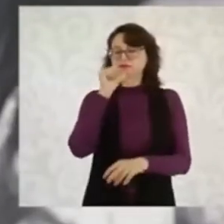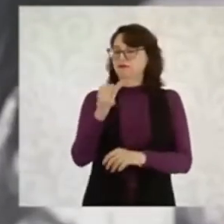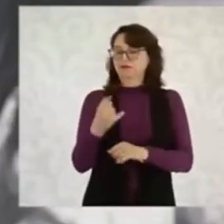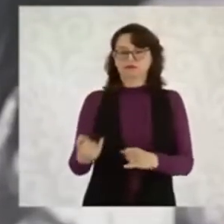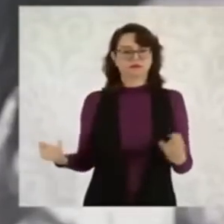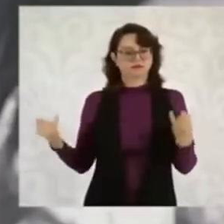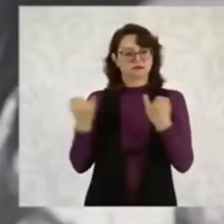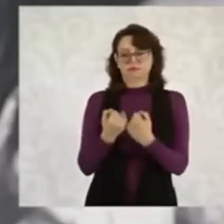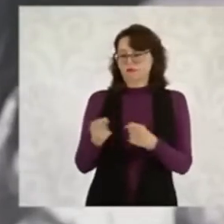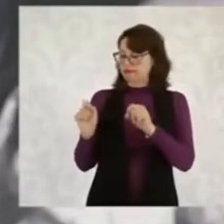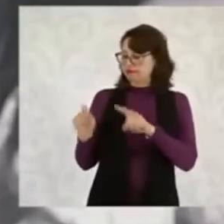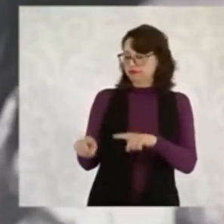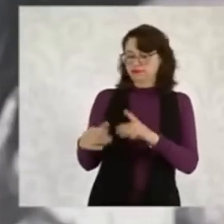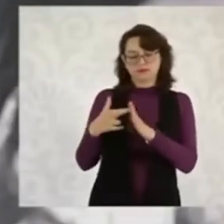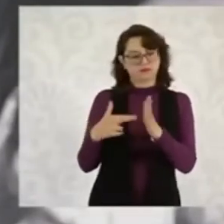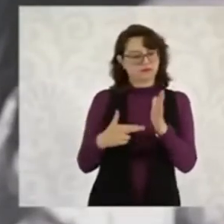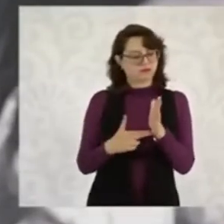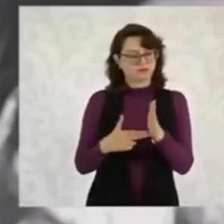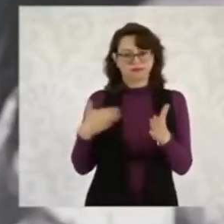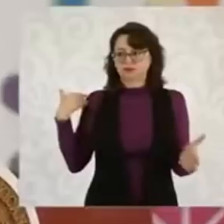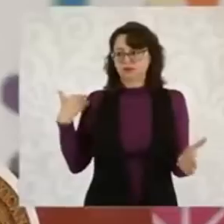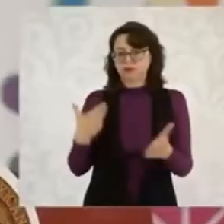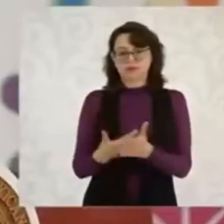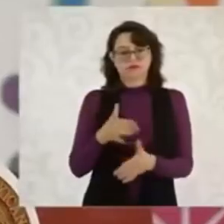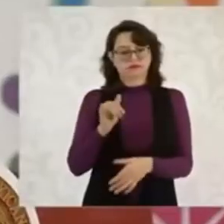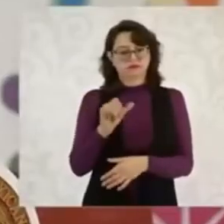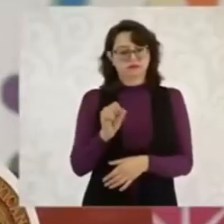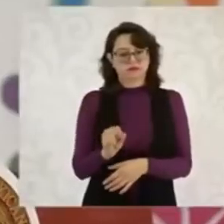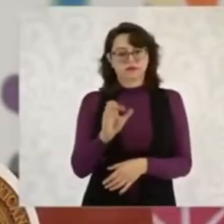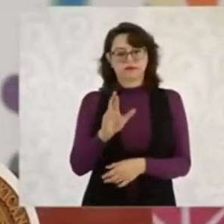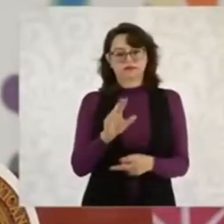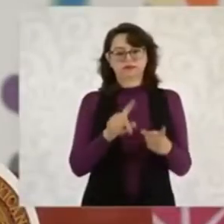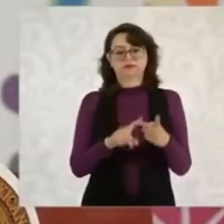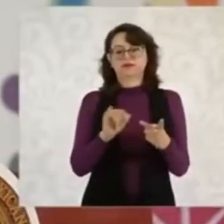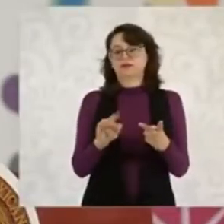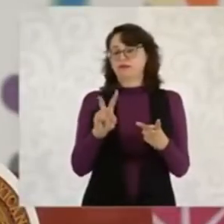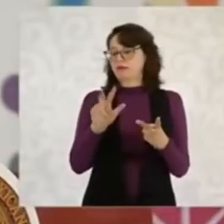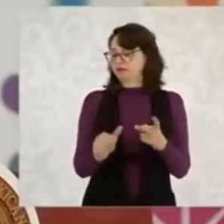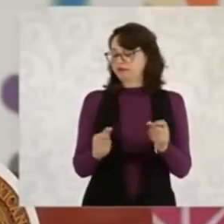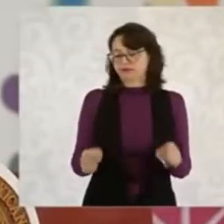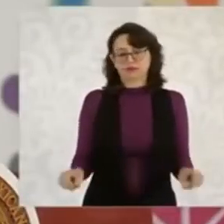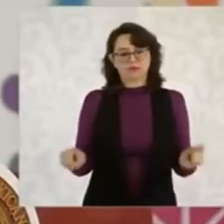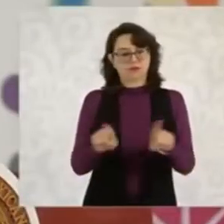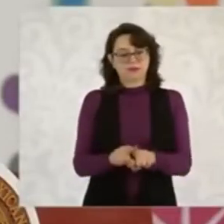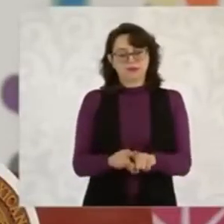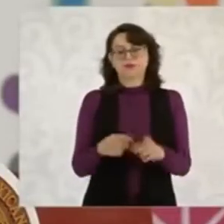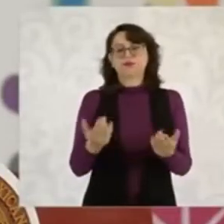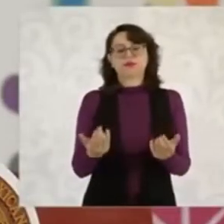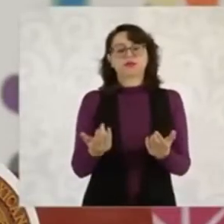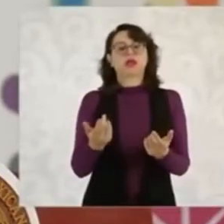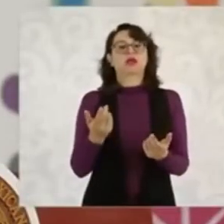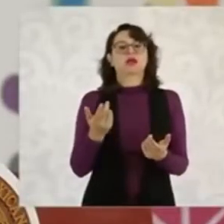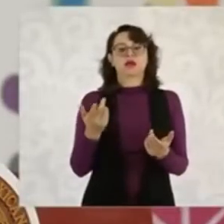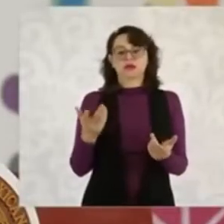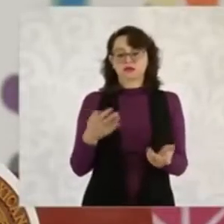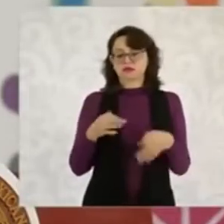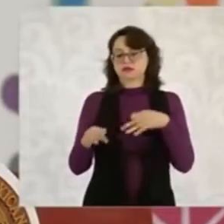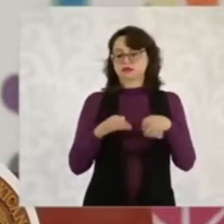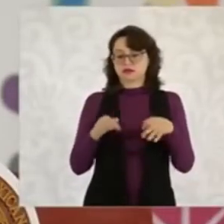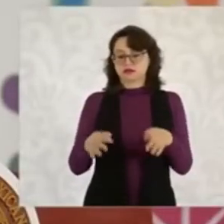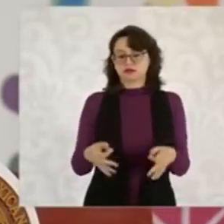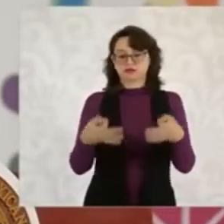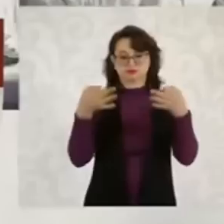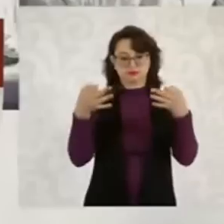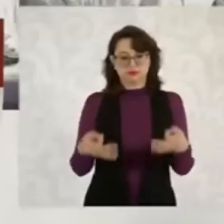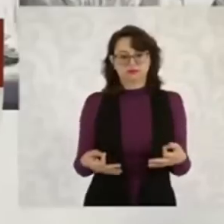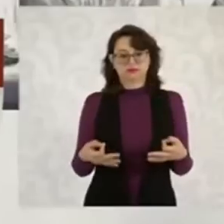se mantienen las reglas actuales del ISR y del IVA y en este sentido, pues la formalización laboral no